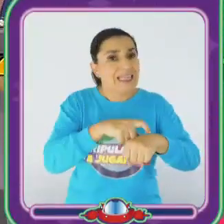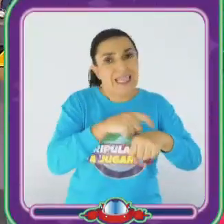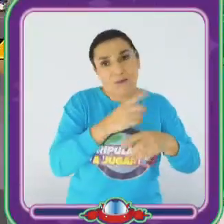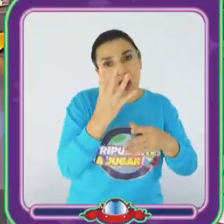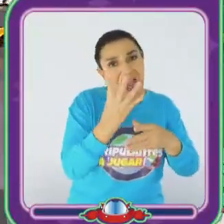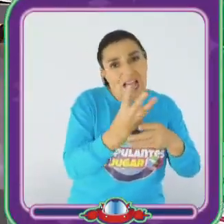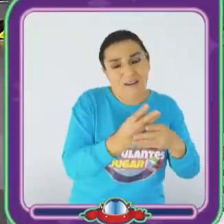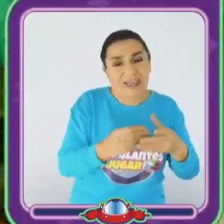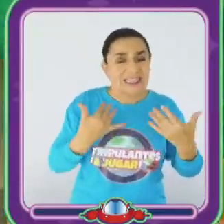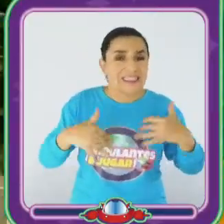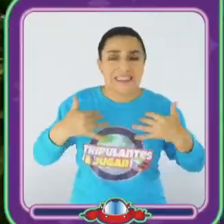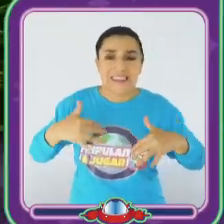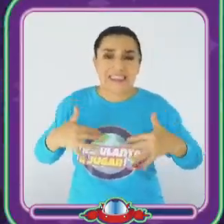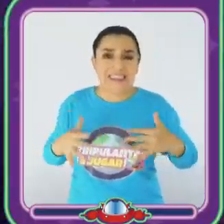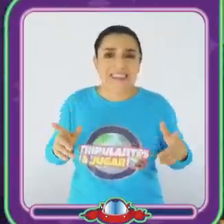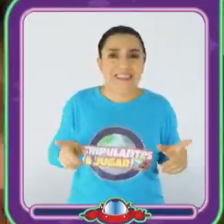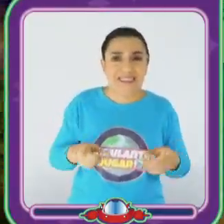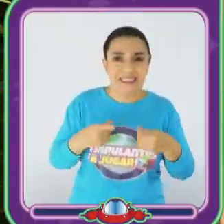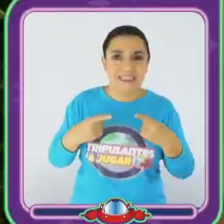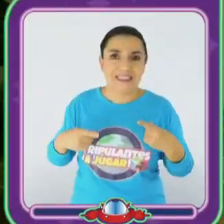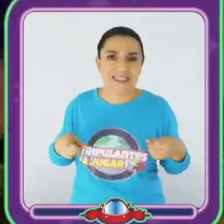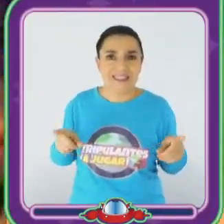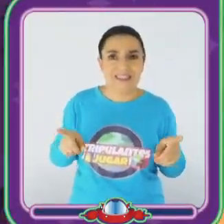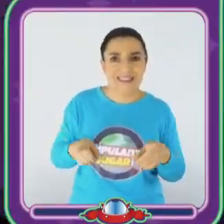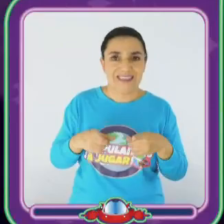Se va a acabar el tiempo.